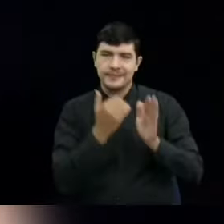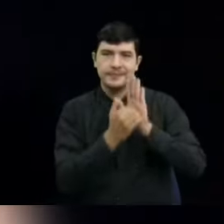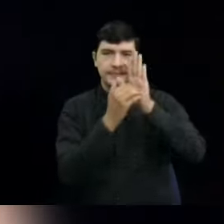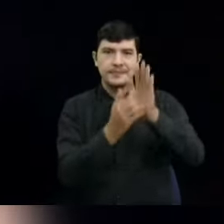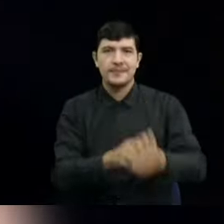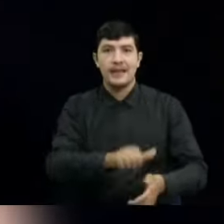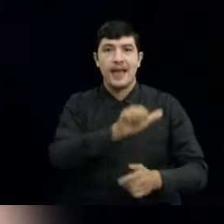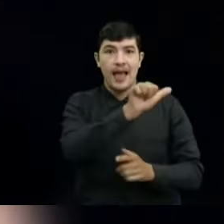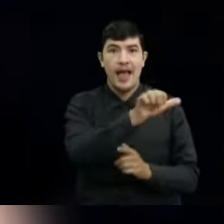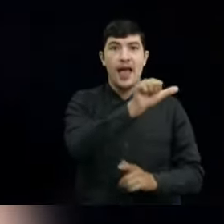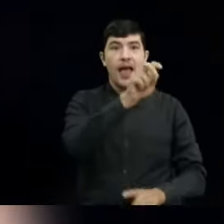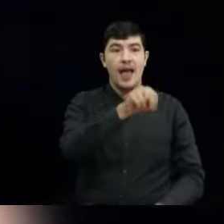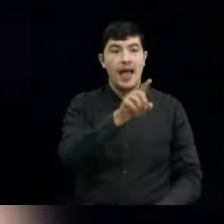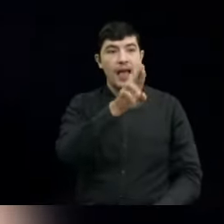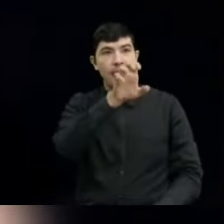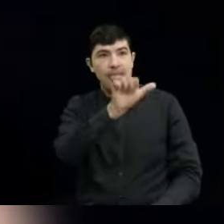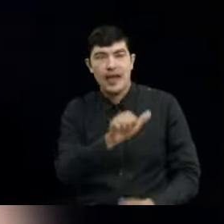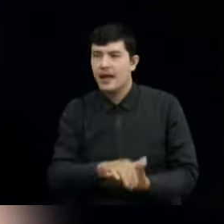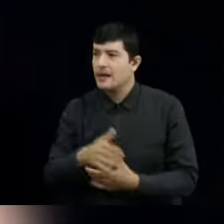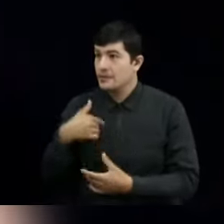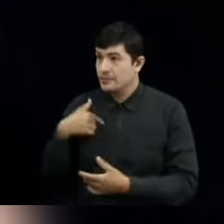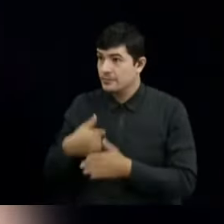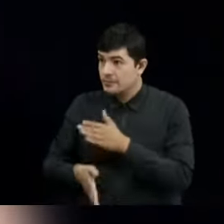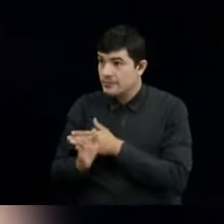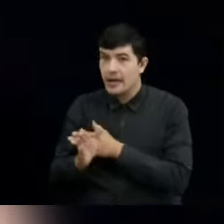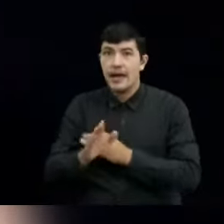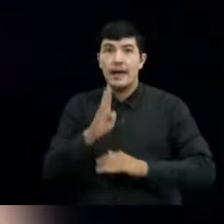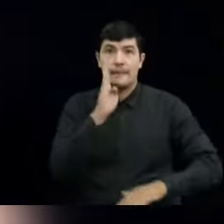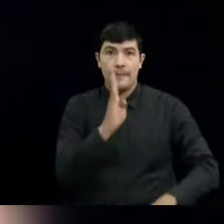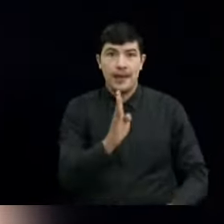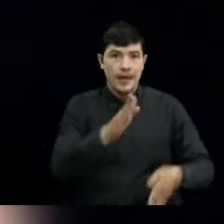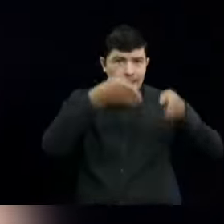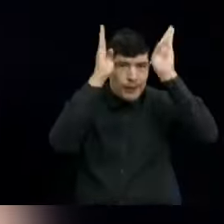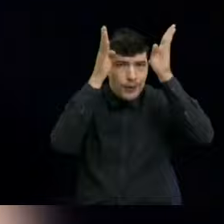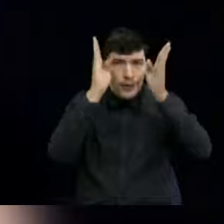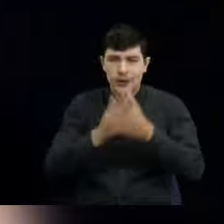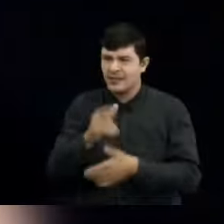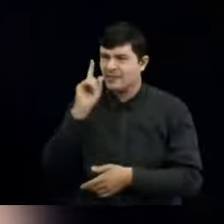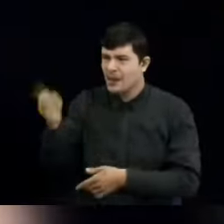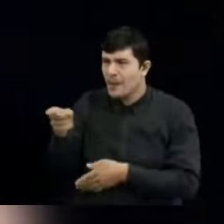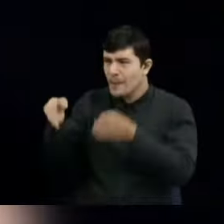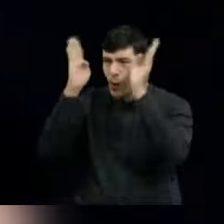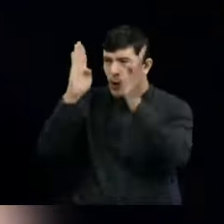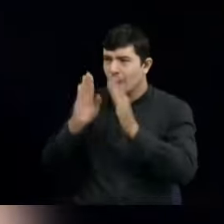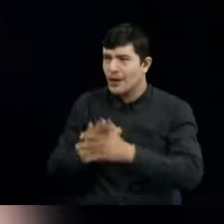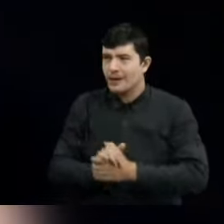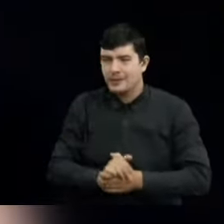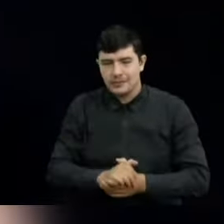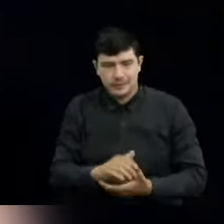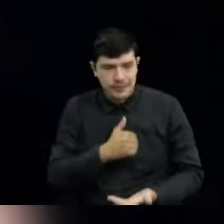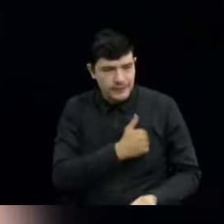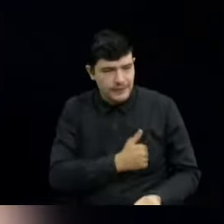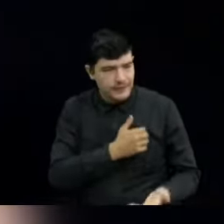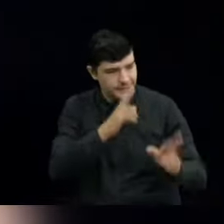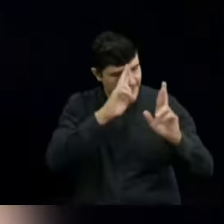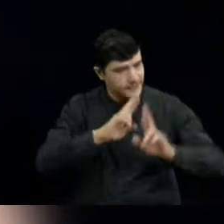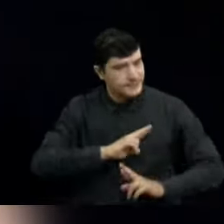A, Andrea. Yo continúo. B, burro. ¿Lo serás tú? Por favor, Peluquín. C.